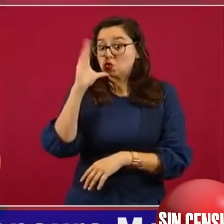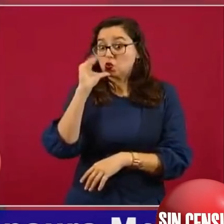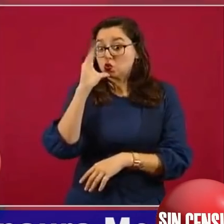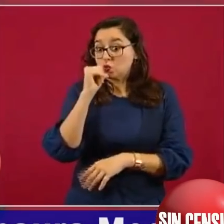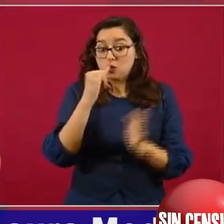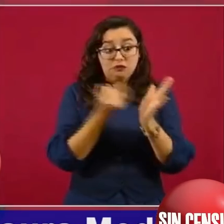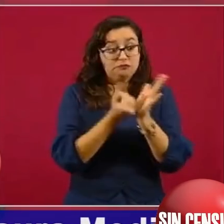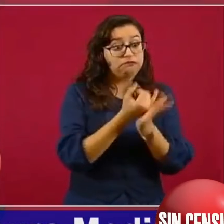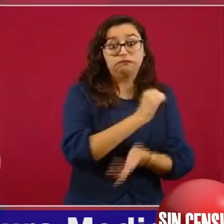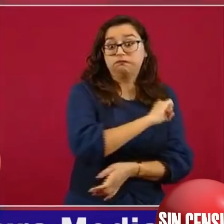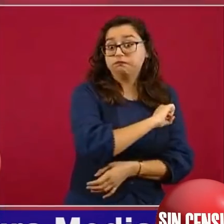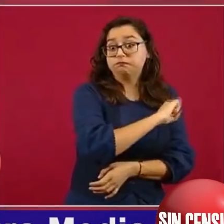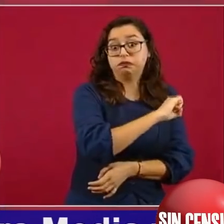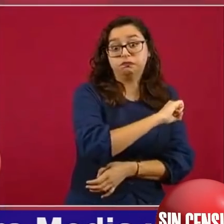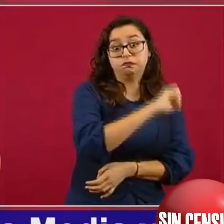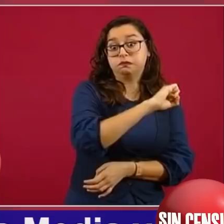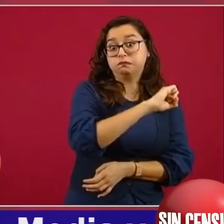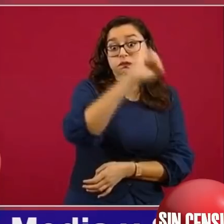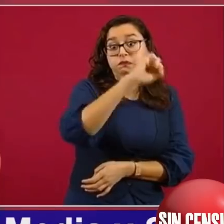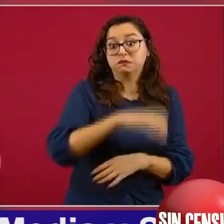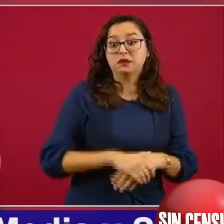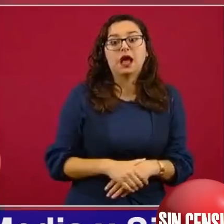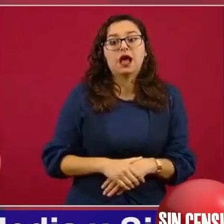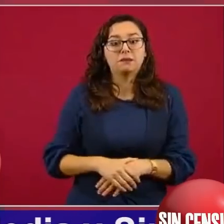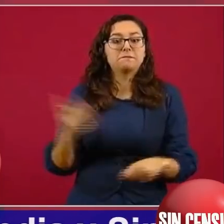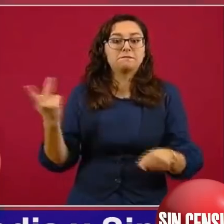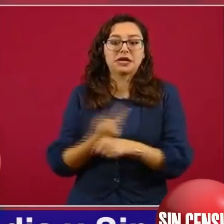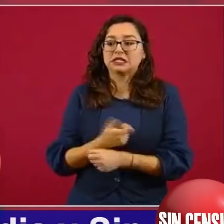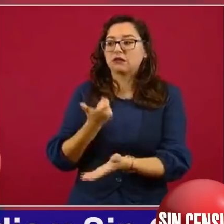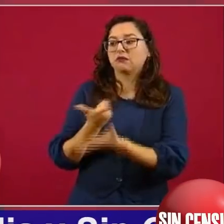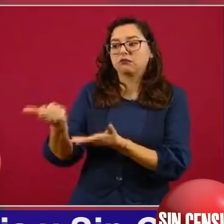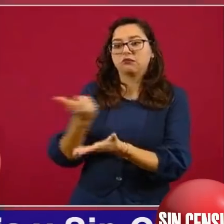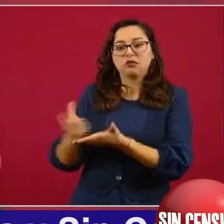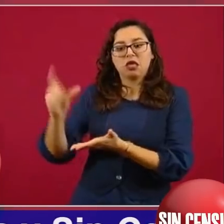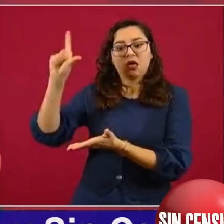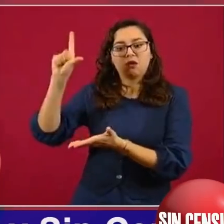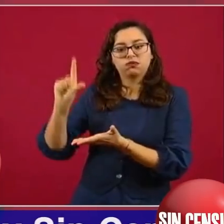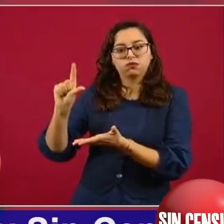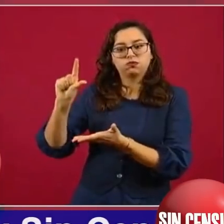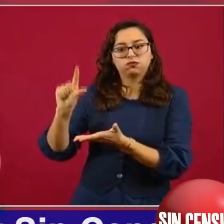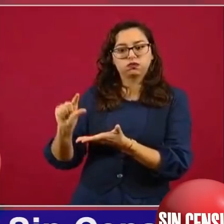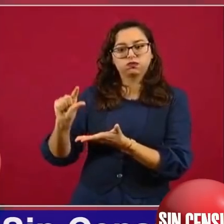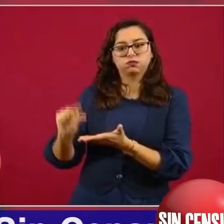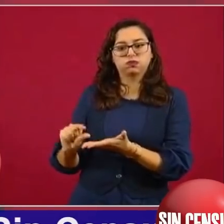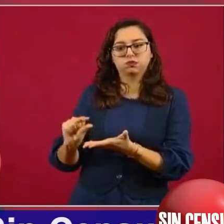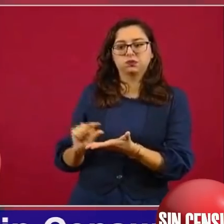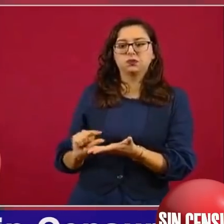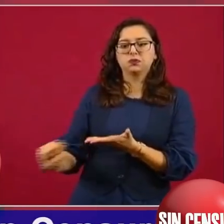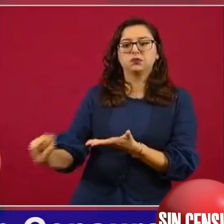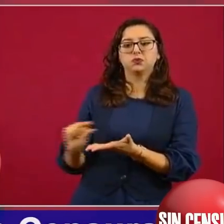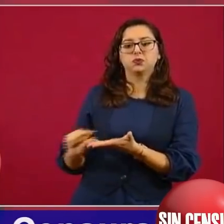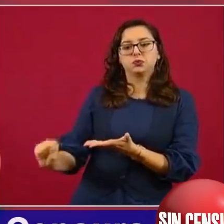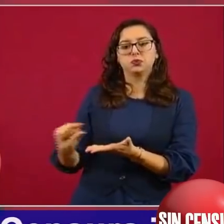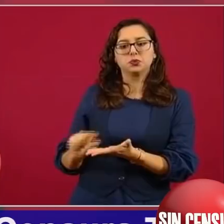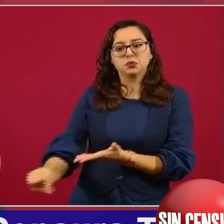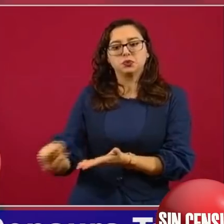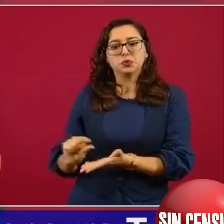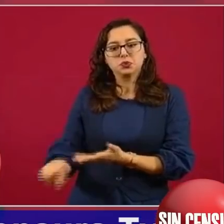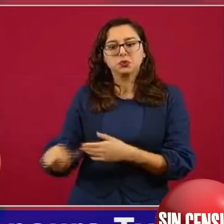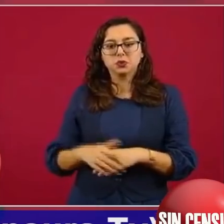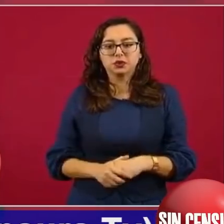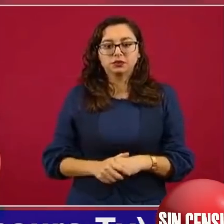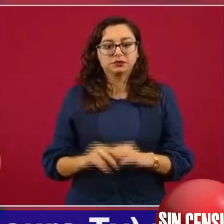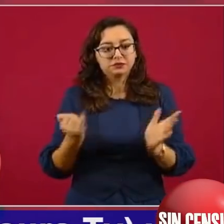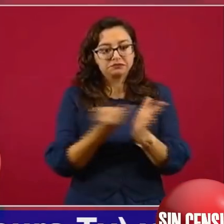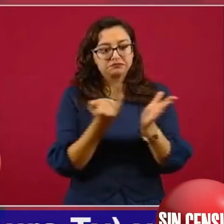haber inflación. Pues acabaron con el salario para que no hubiera inflación. Todavía